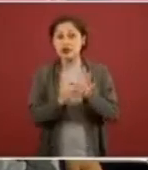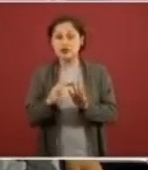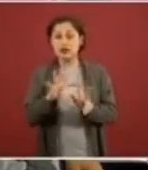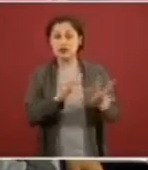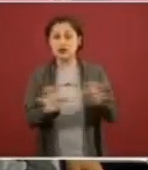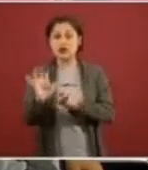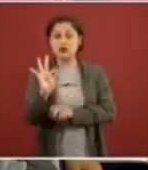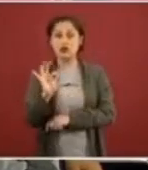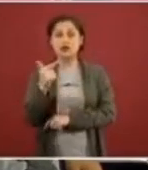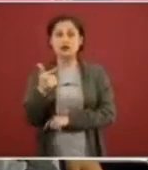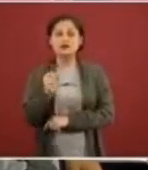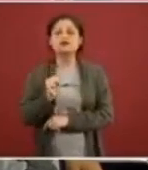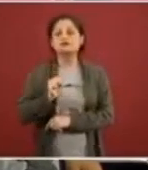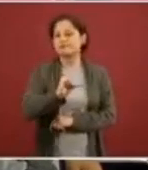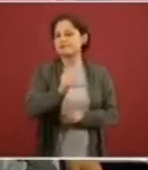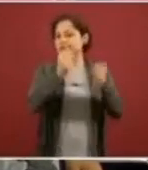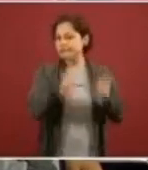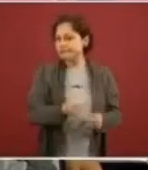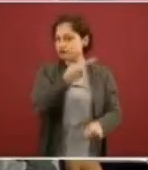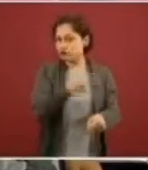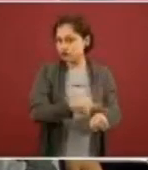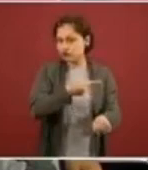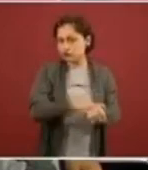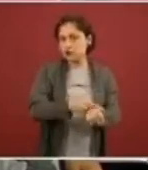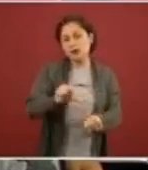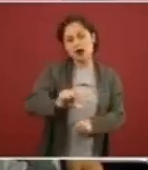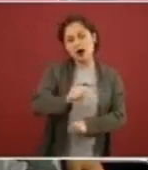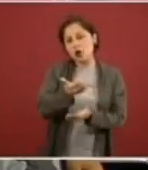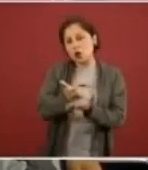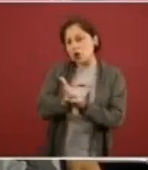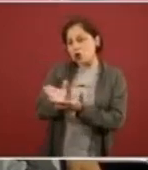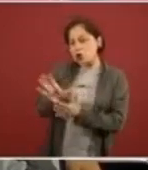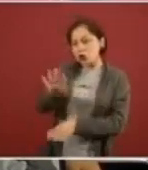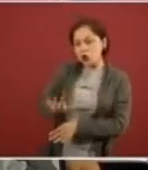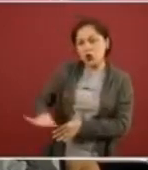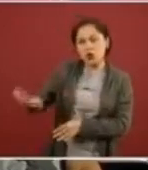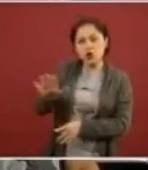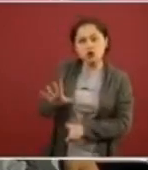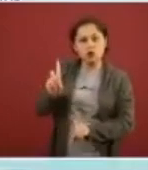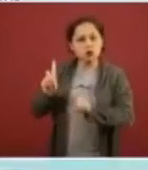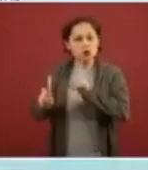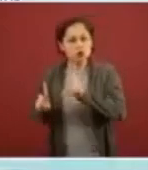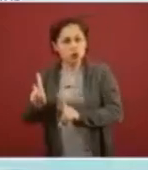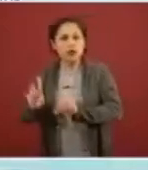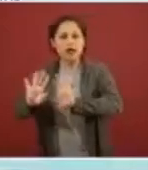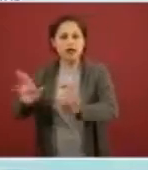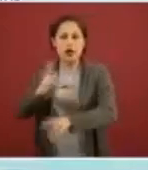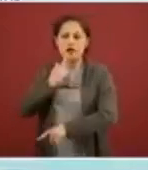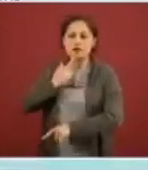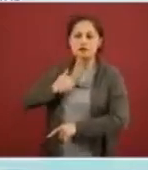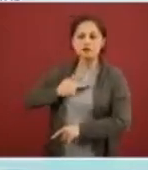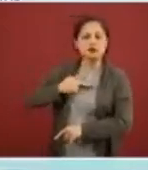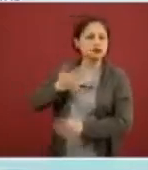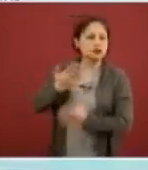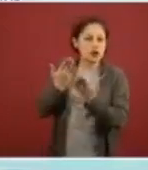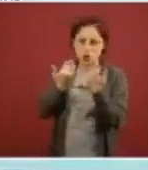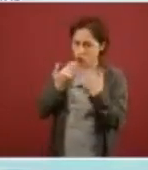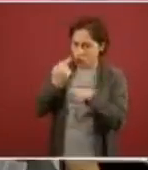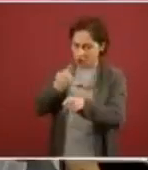5.847 confirmados y quedaron en el estado de sospechosos, pero ya negativos,